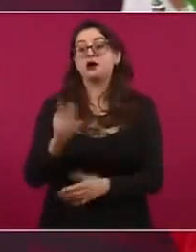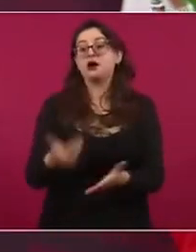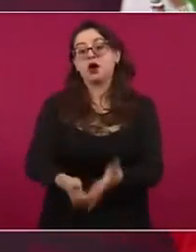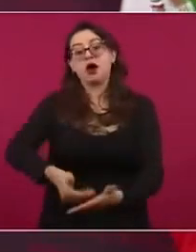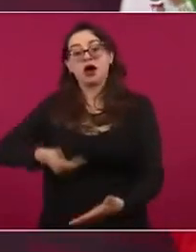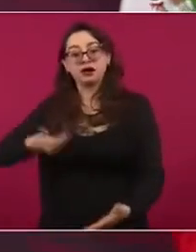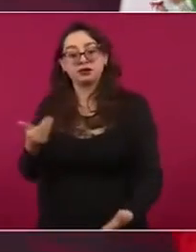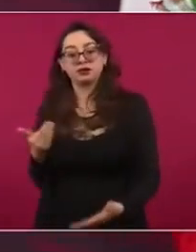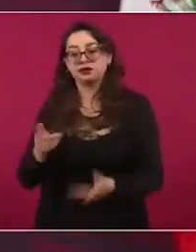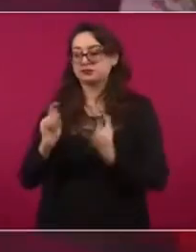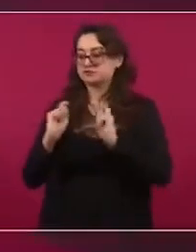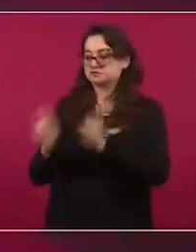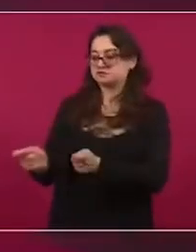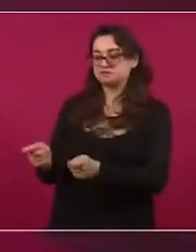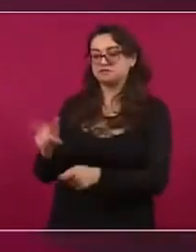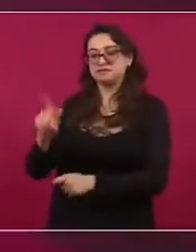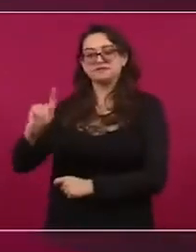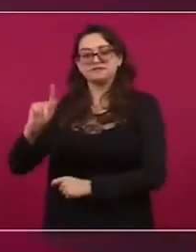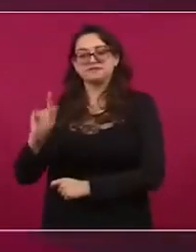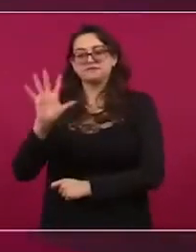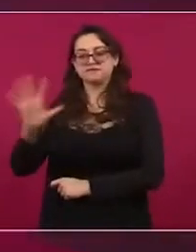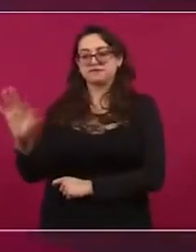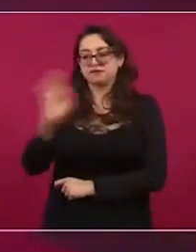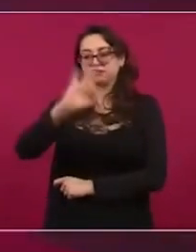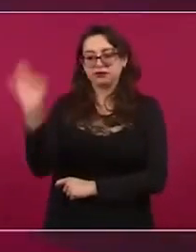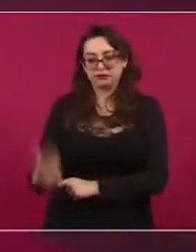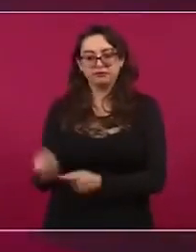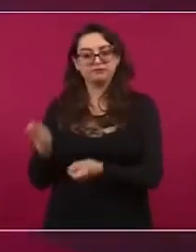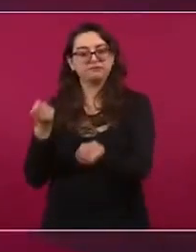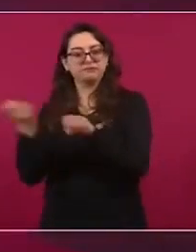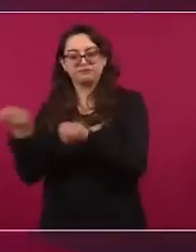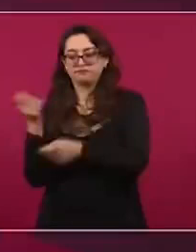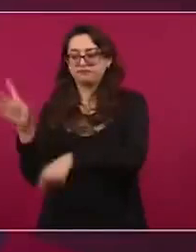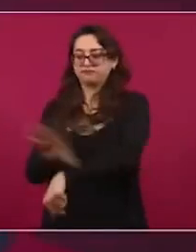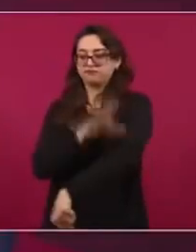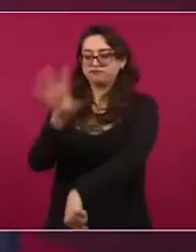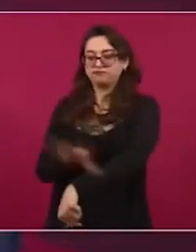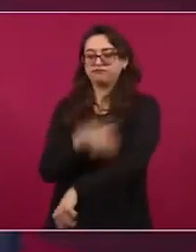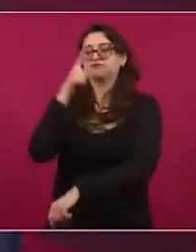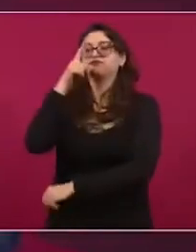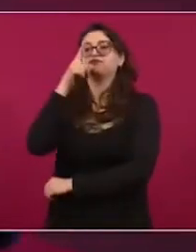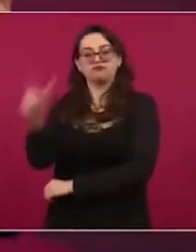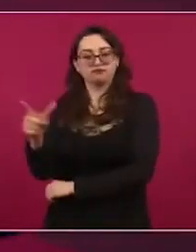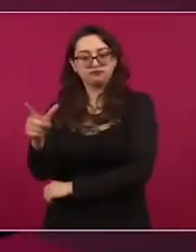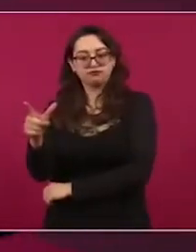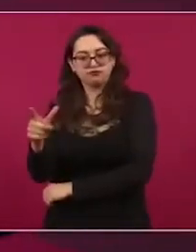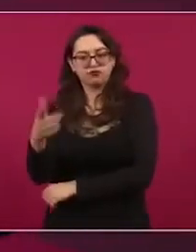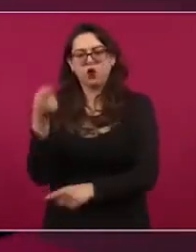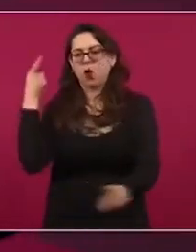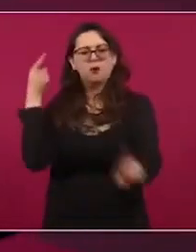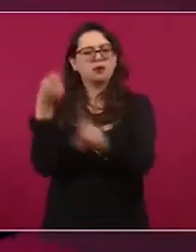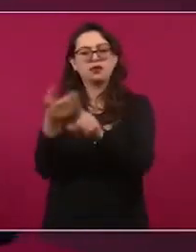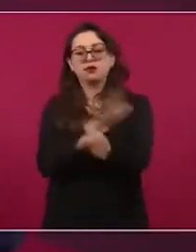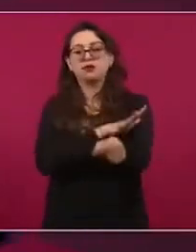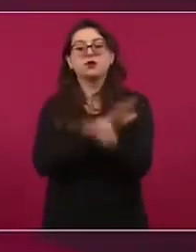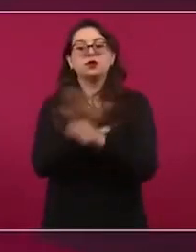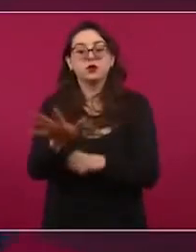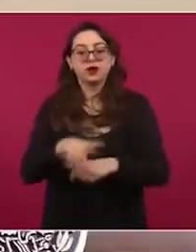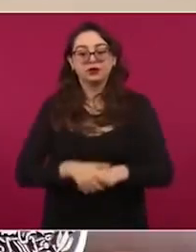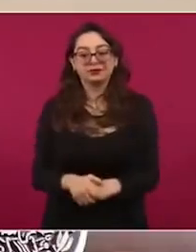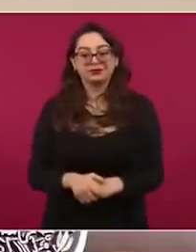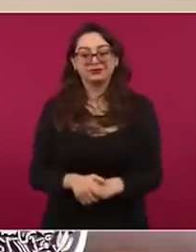al setenta setenta y cinco por ciento todo esto para seguir